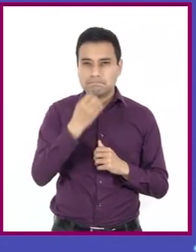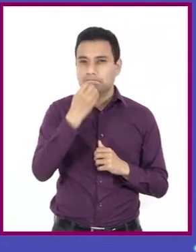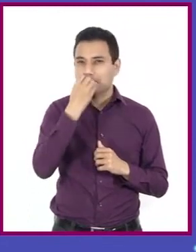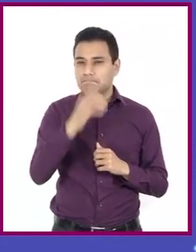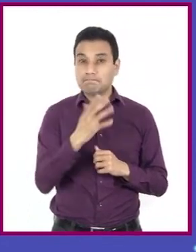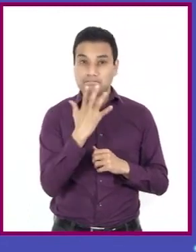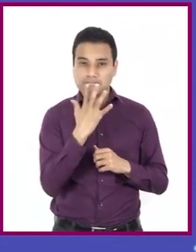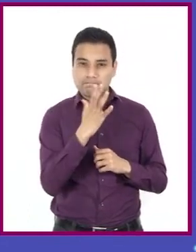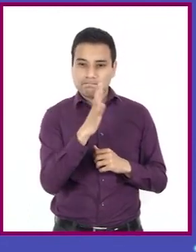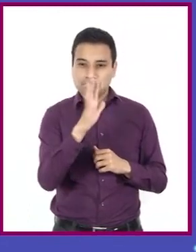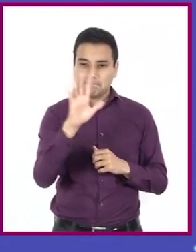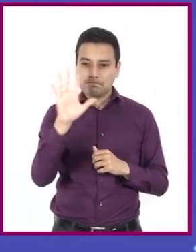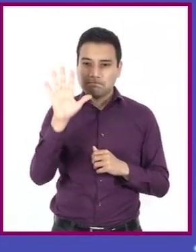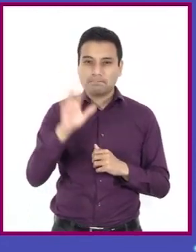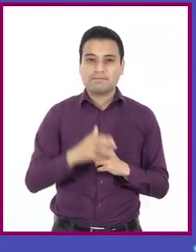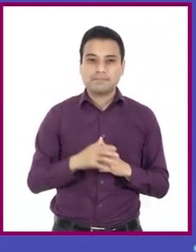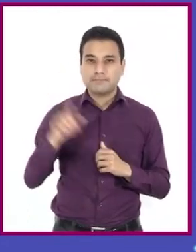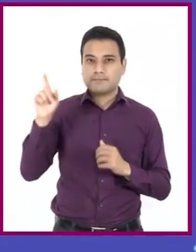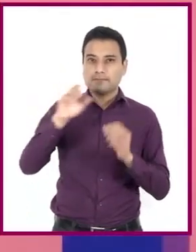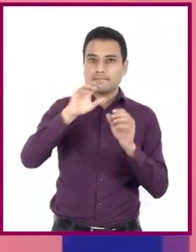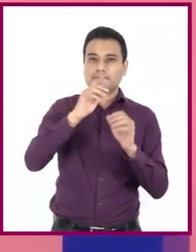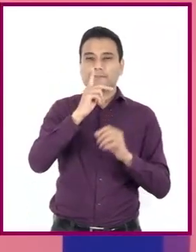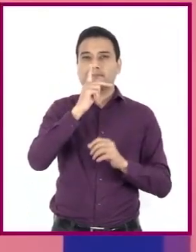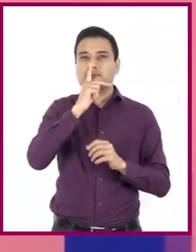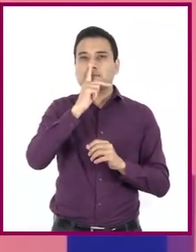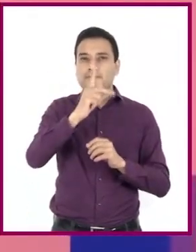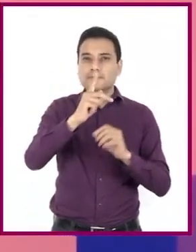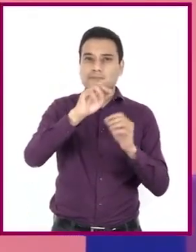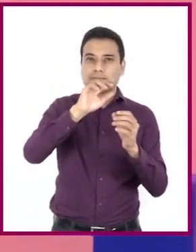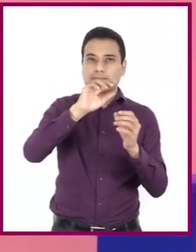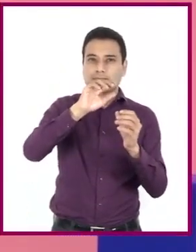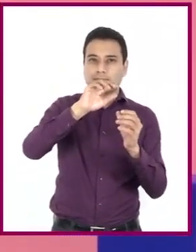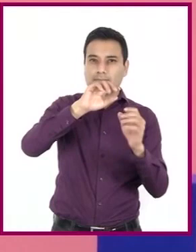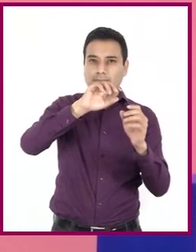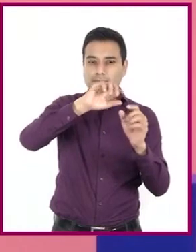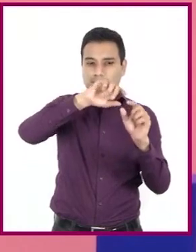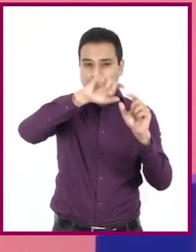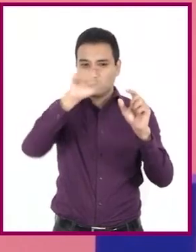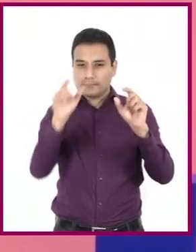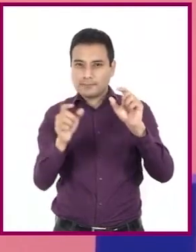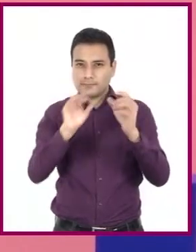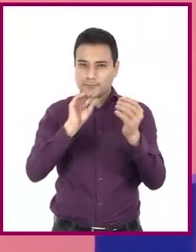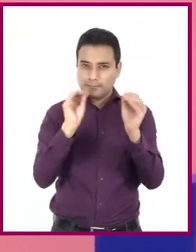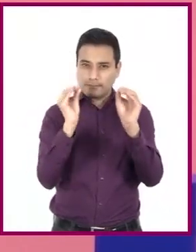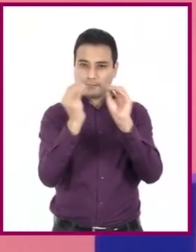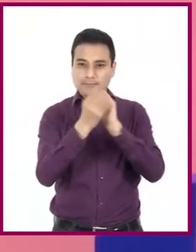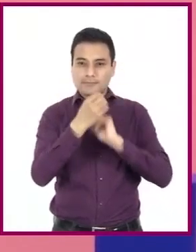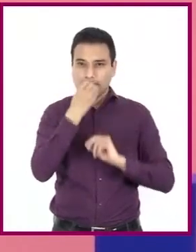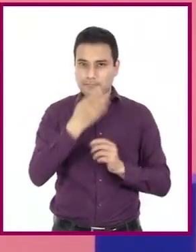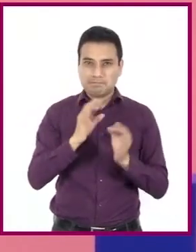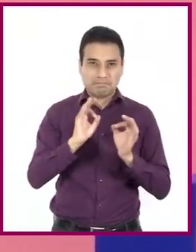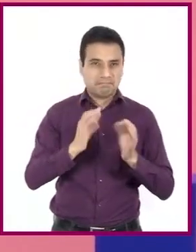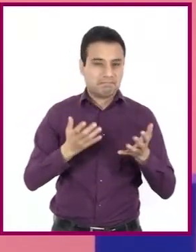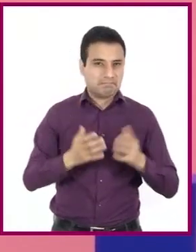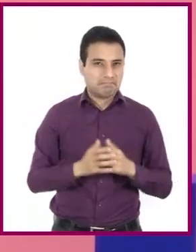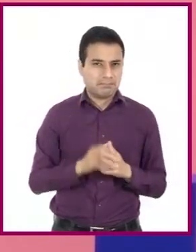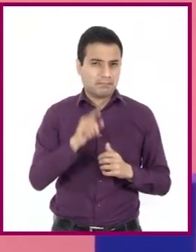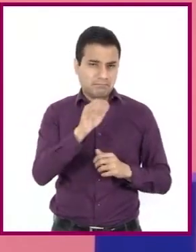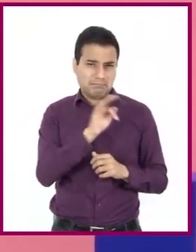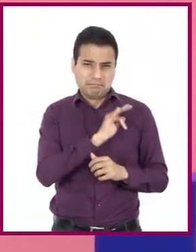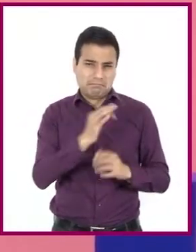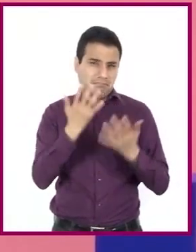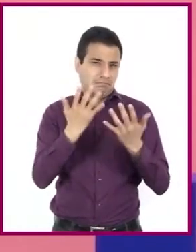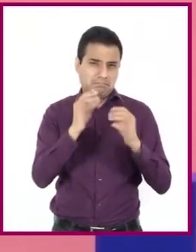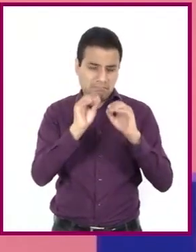computadora. Sin embargo, ustedes pueden hacer a mano o servirse de ambas formas.